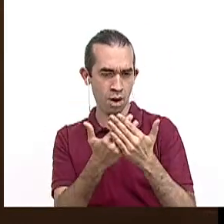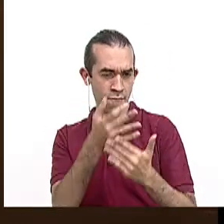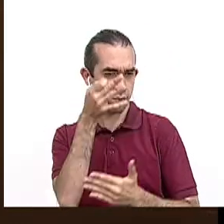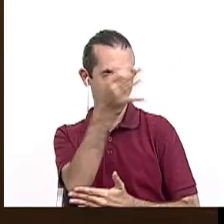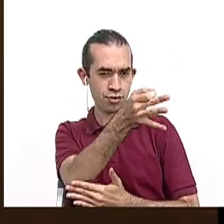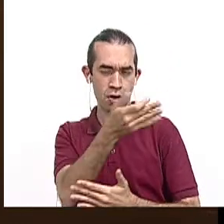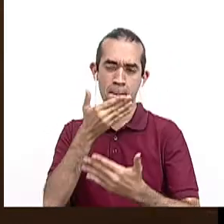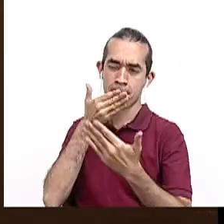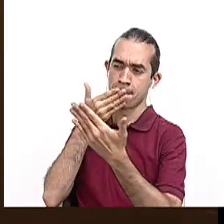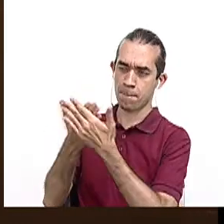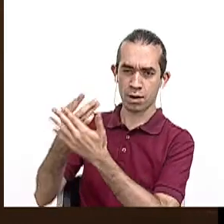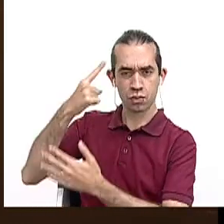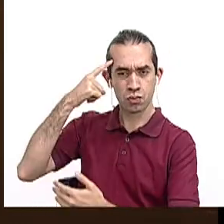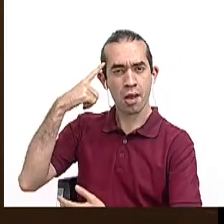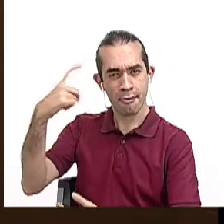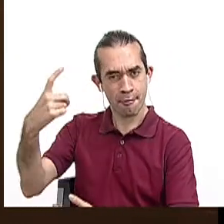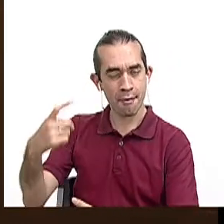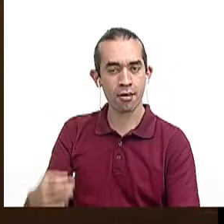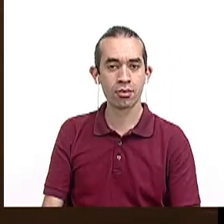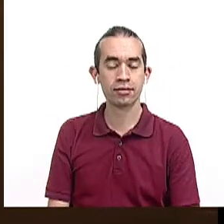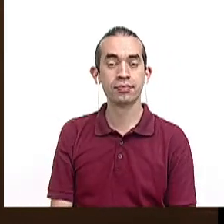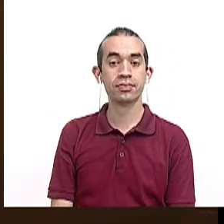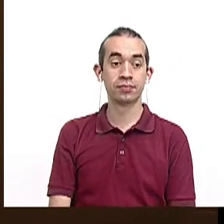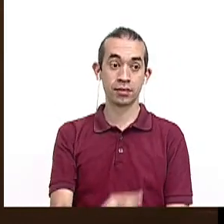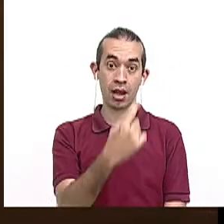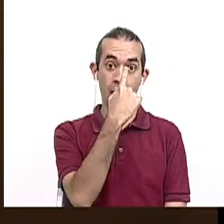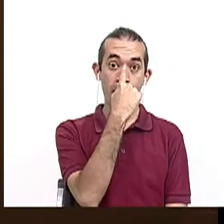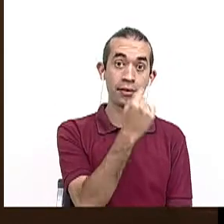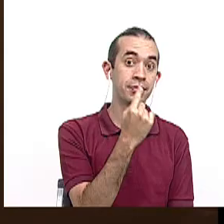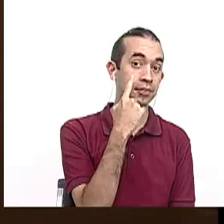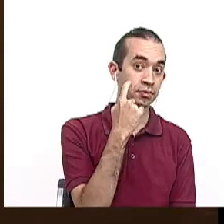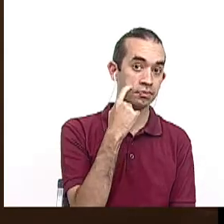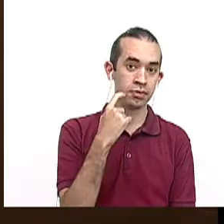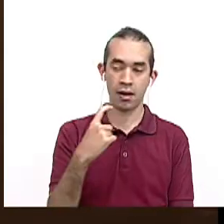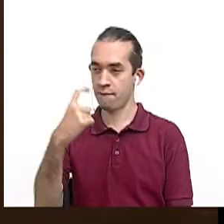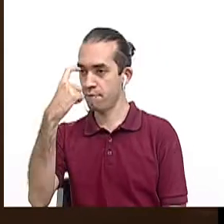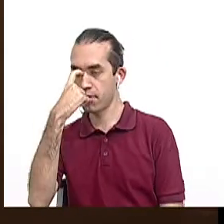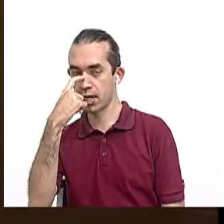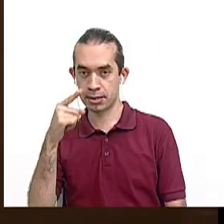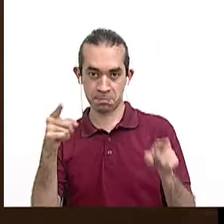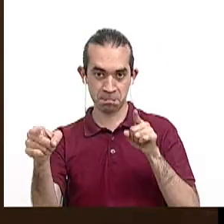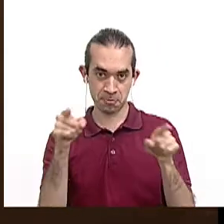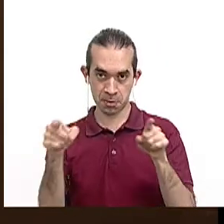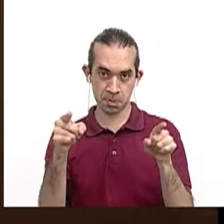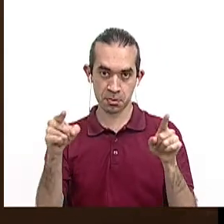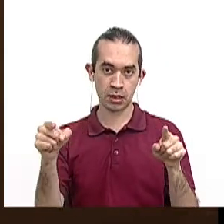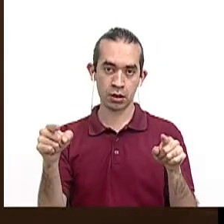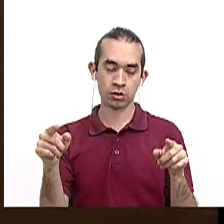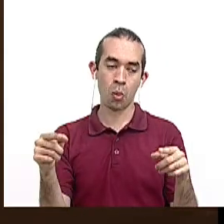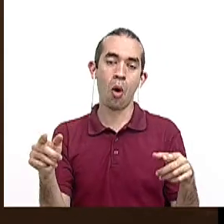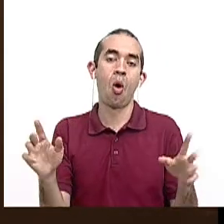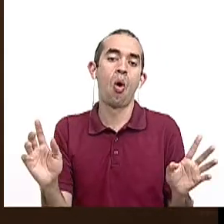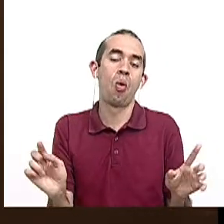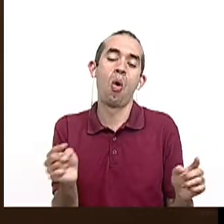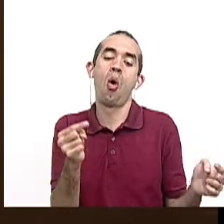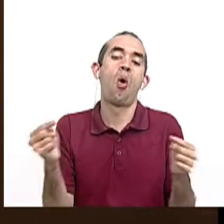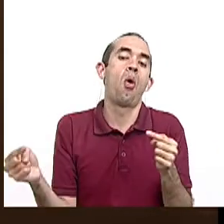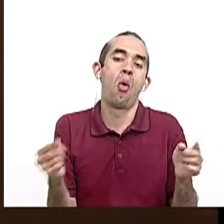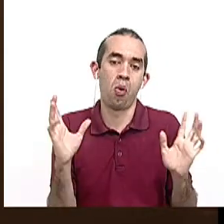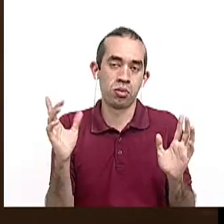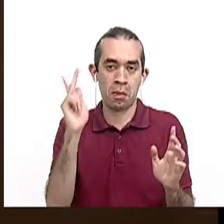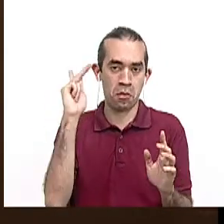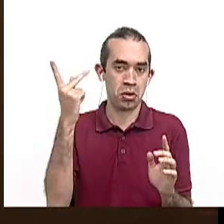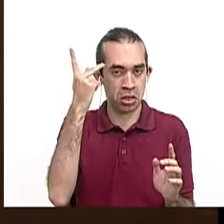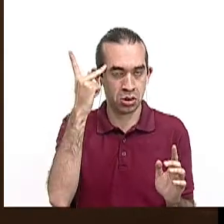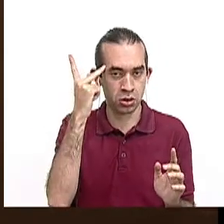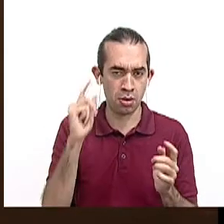sus sueños. Calderón Guardia y Figueres, sí, eran rivales políticos, indudablemente que eran enemigos políticos,